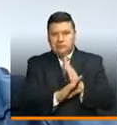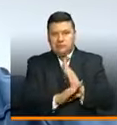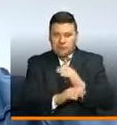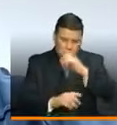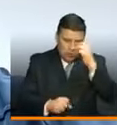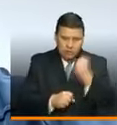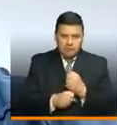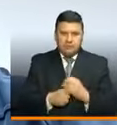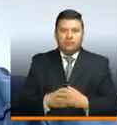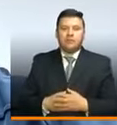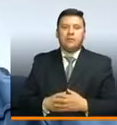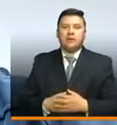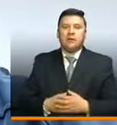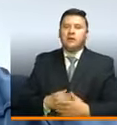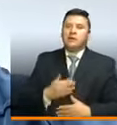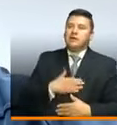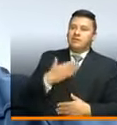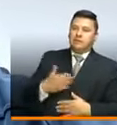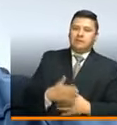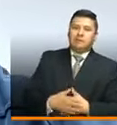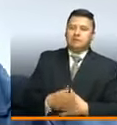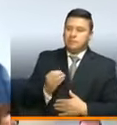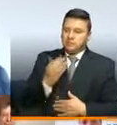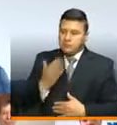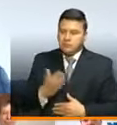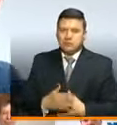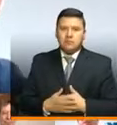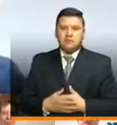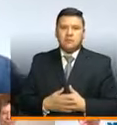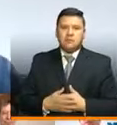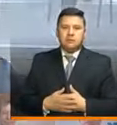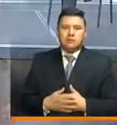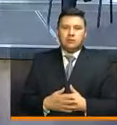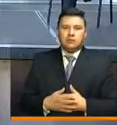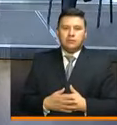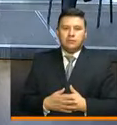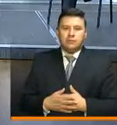hombro. Felicitaciones. Muchas gracias.